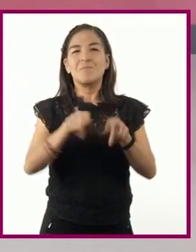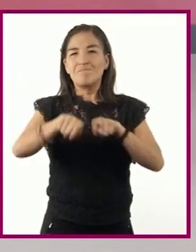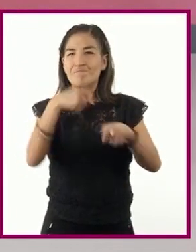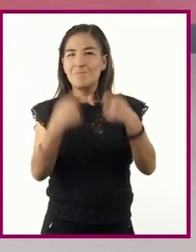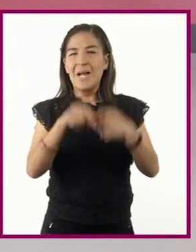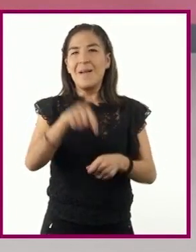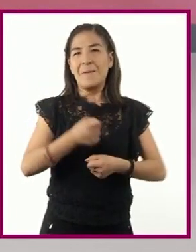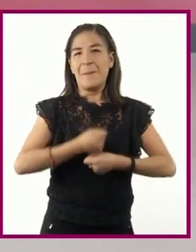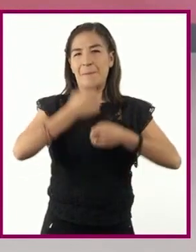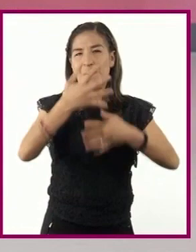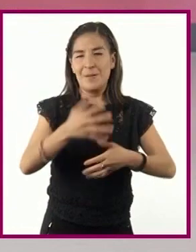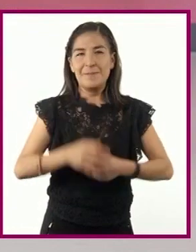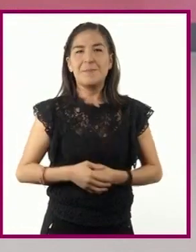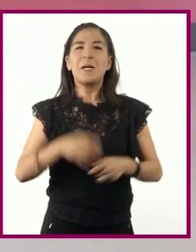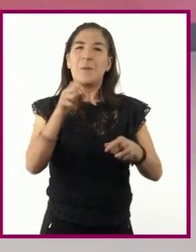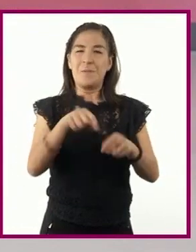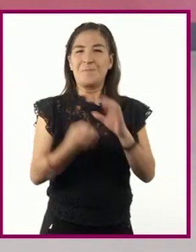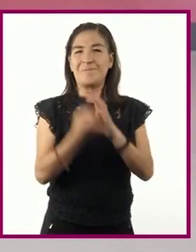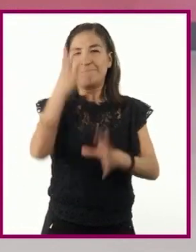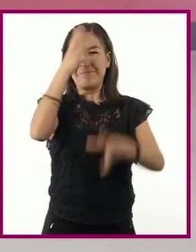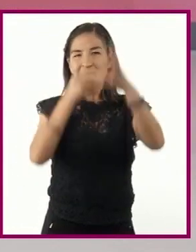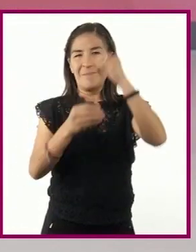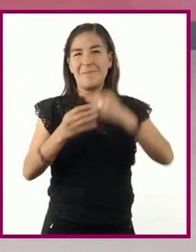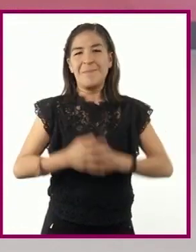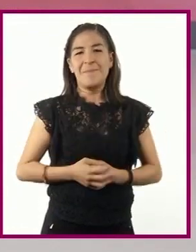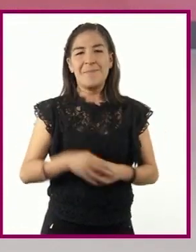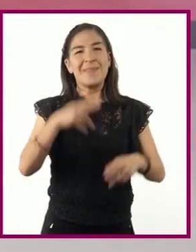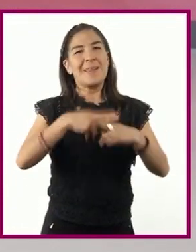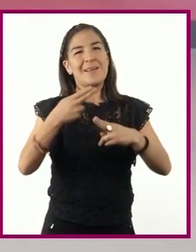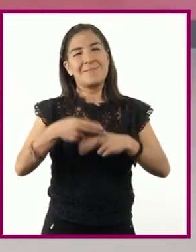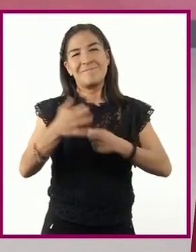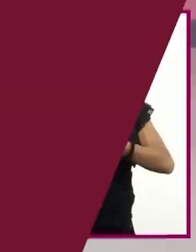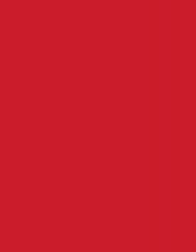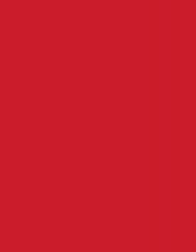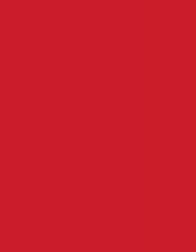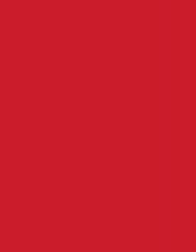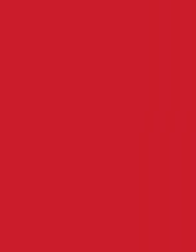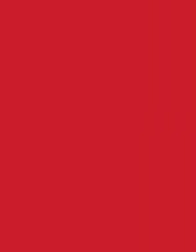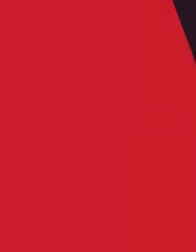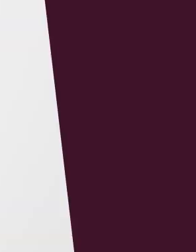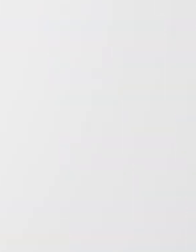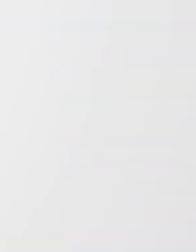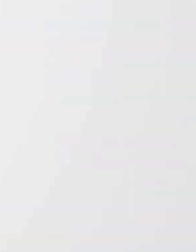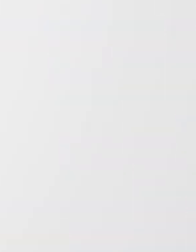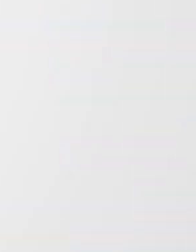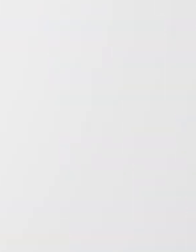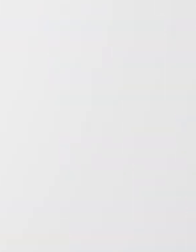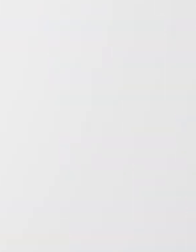poema. ¿Hemos aprendido algo nuevo juntos? ¡Hasta la próxima!